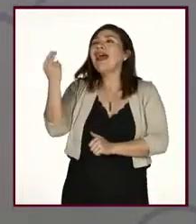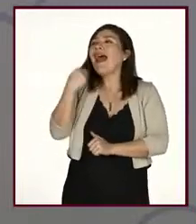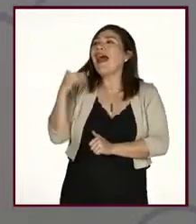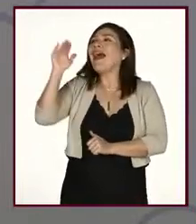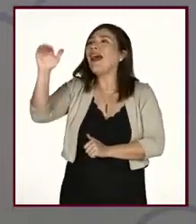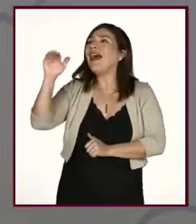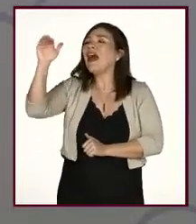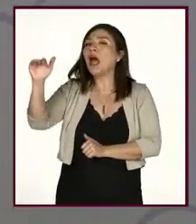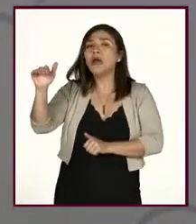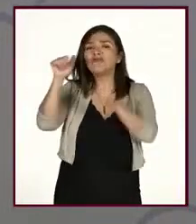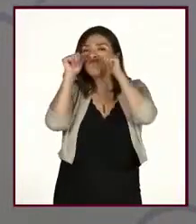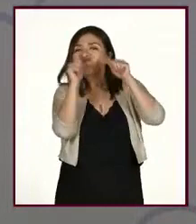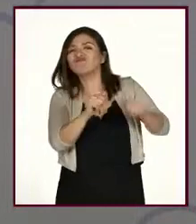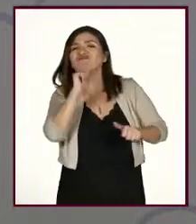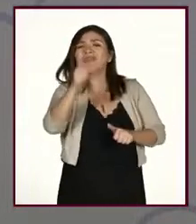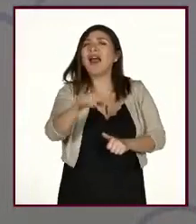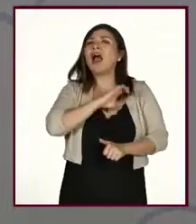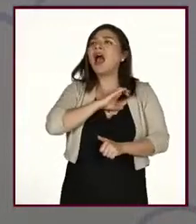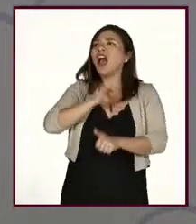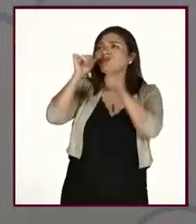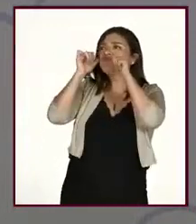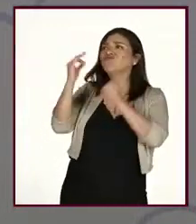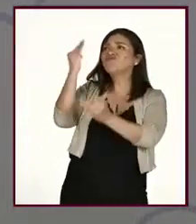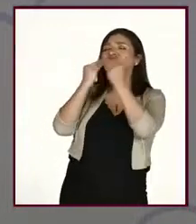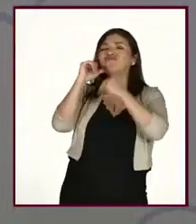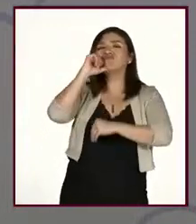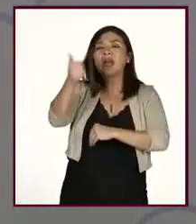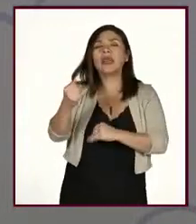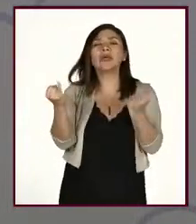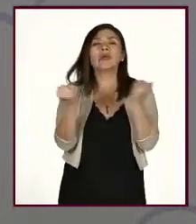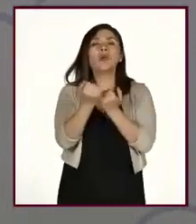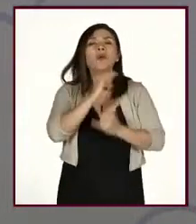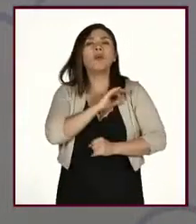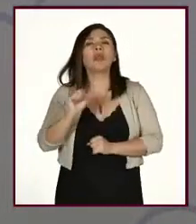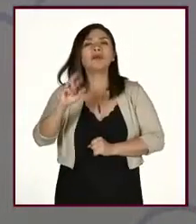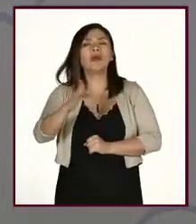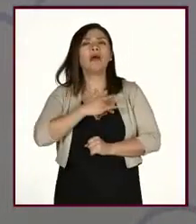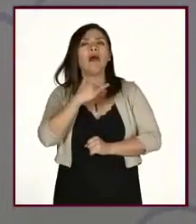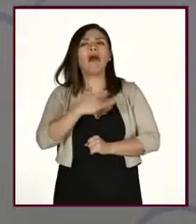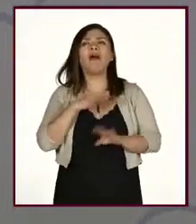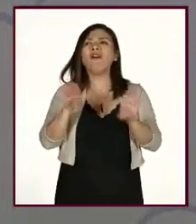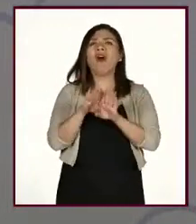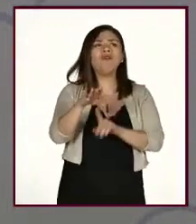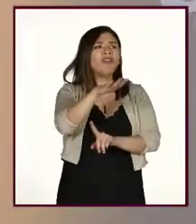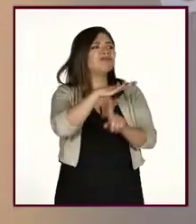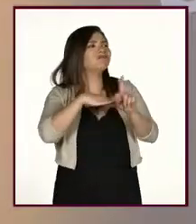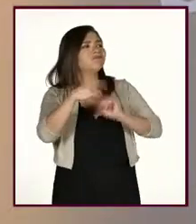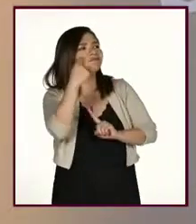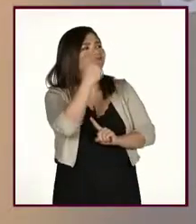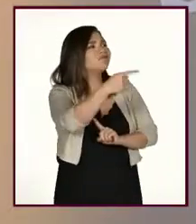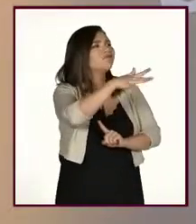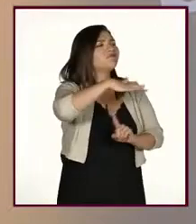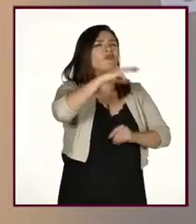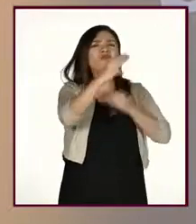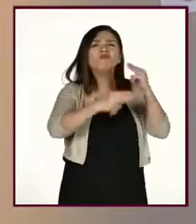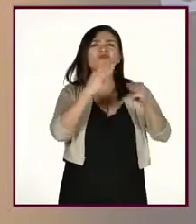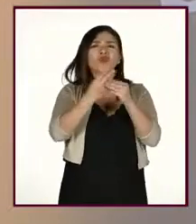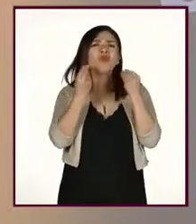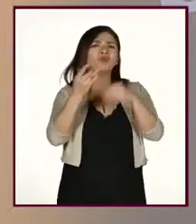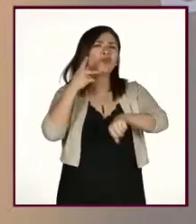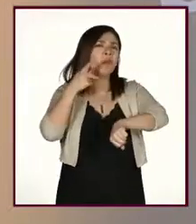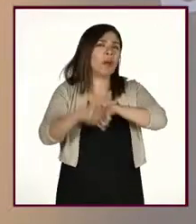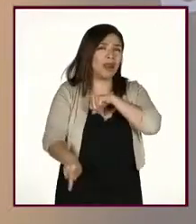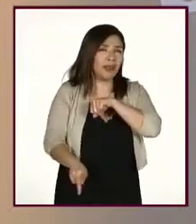requiere cierta afectividad, los hace también más vulnerables a percibir el entorno, a percibir el mundo como más